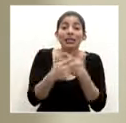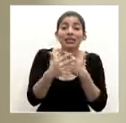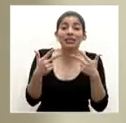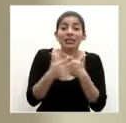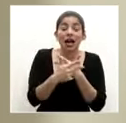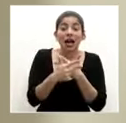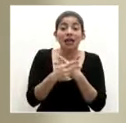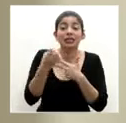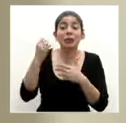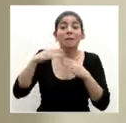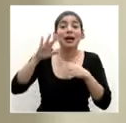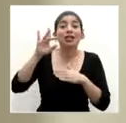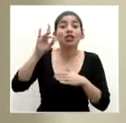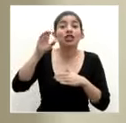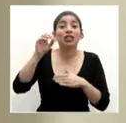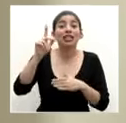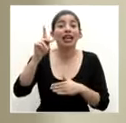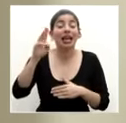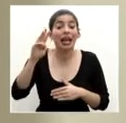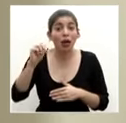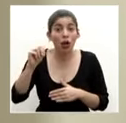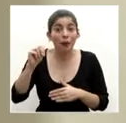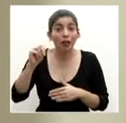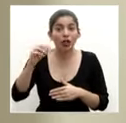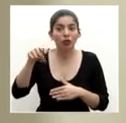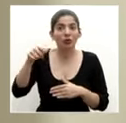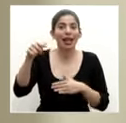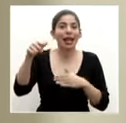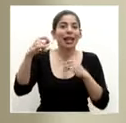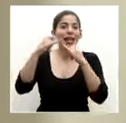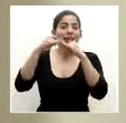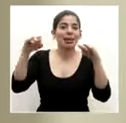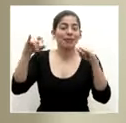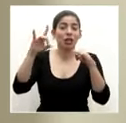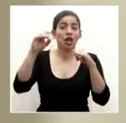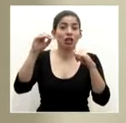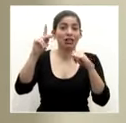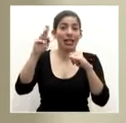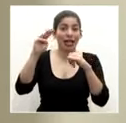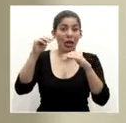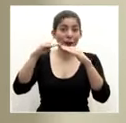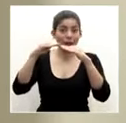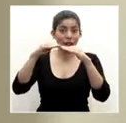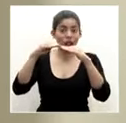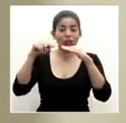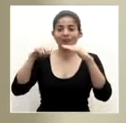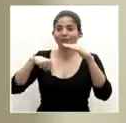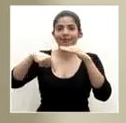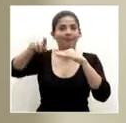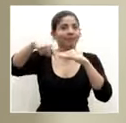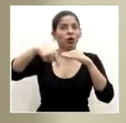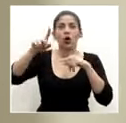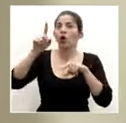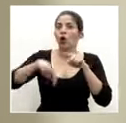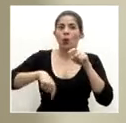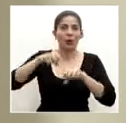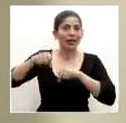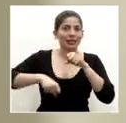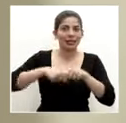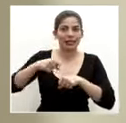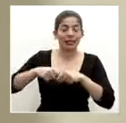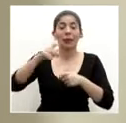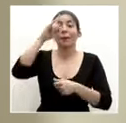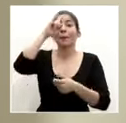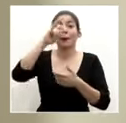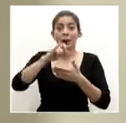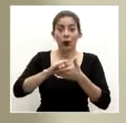se circule a más de 80 kilómetros o cuyo límite mínimo sea los 80 kilómetros de velocidad, que no pueden circular. Es así